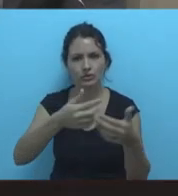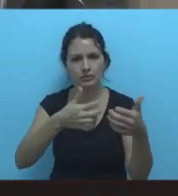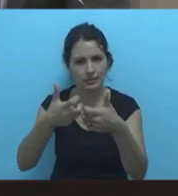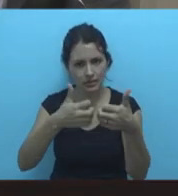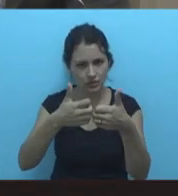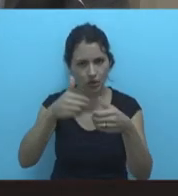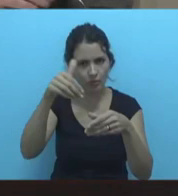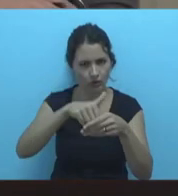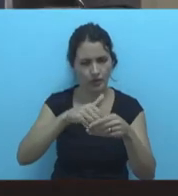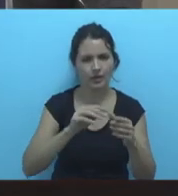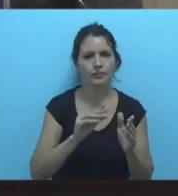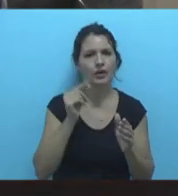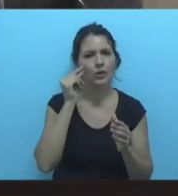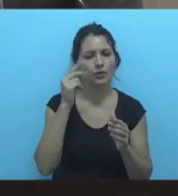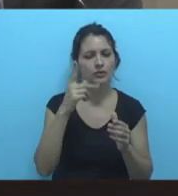Expediente